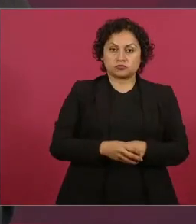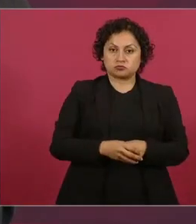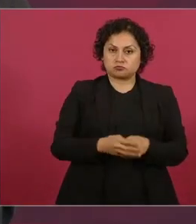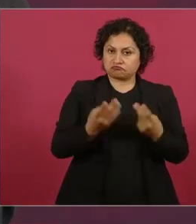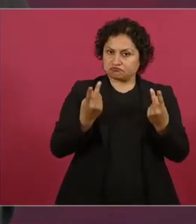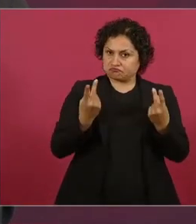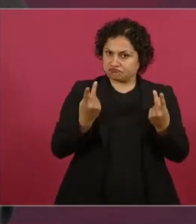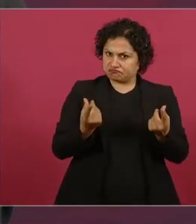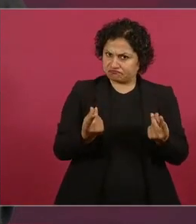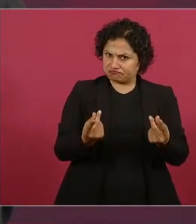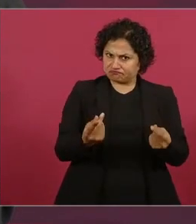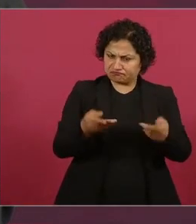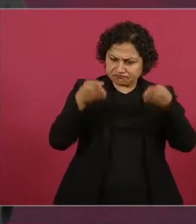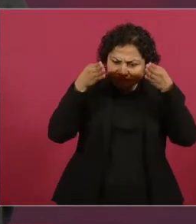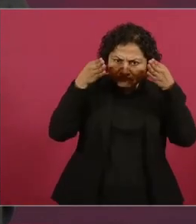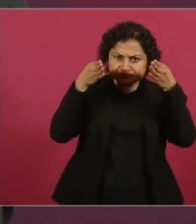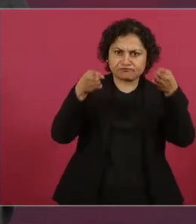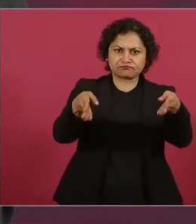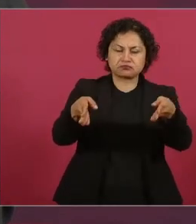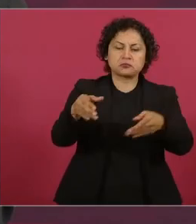intensidad.